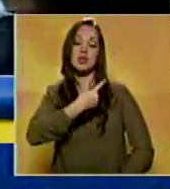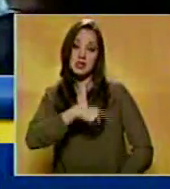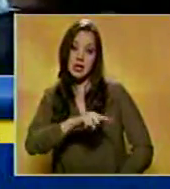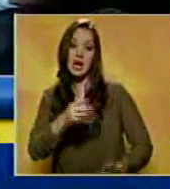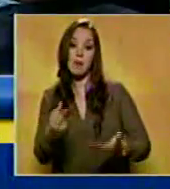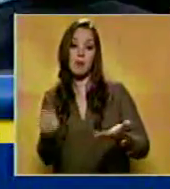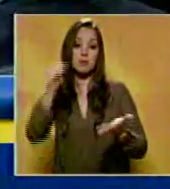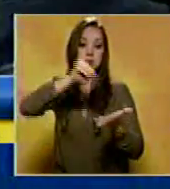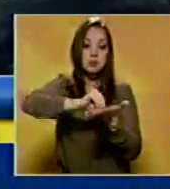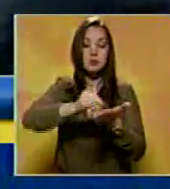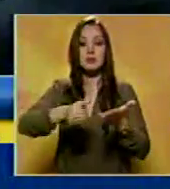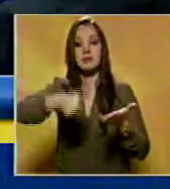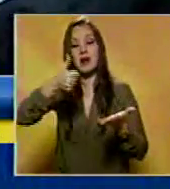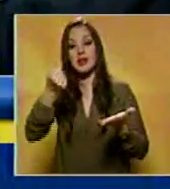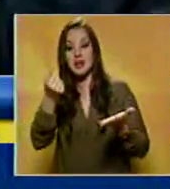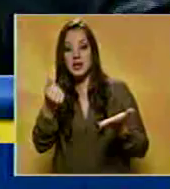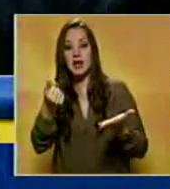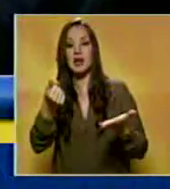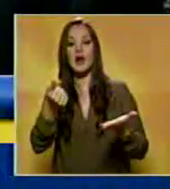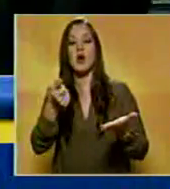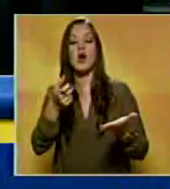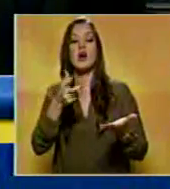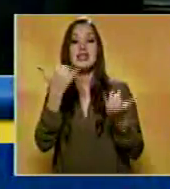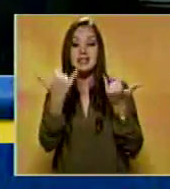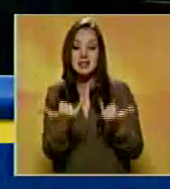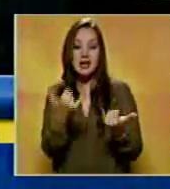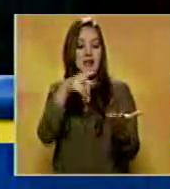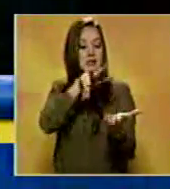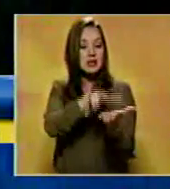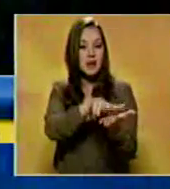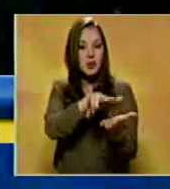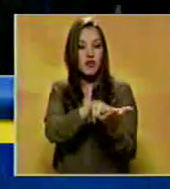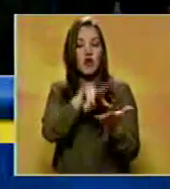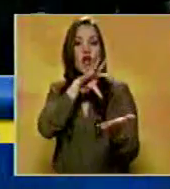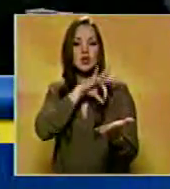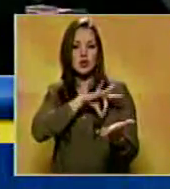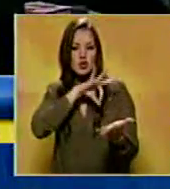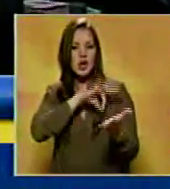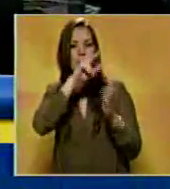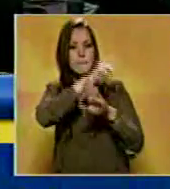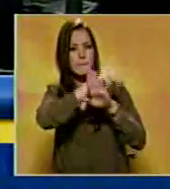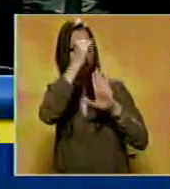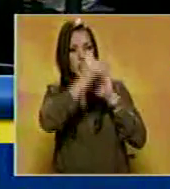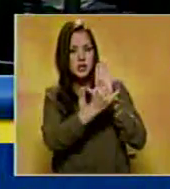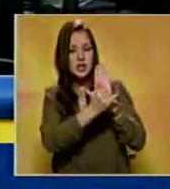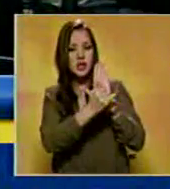ha aprobado en el área social los créditos adicionales para un